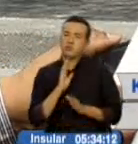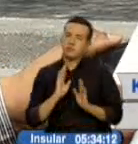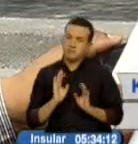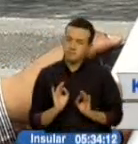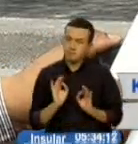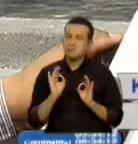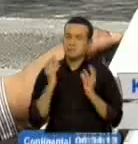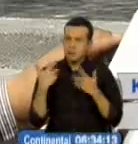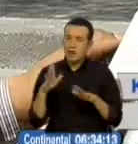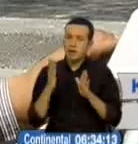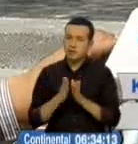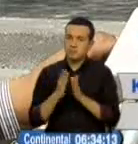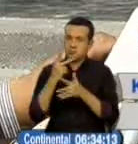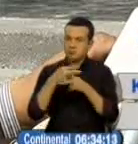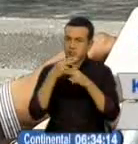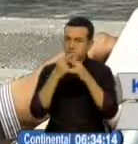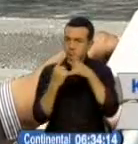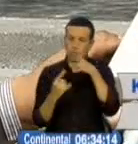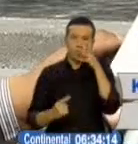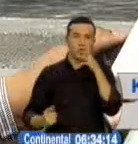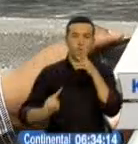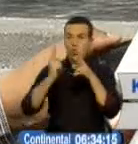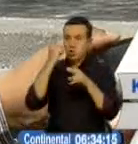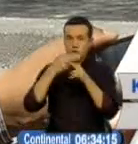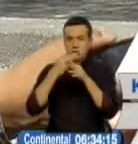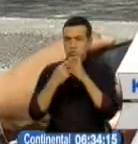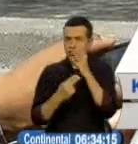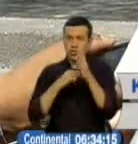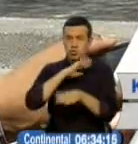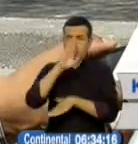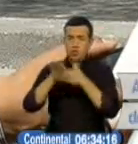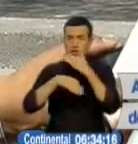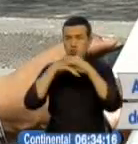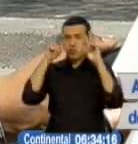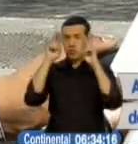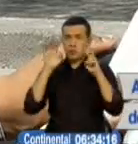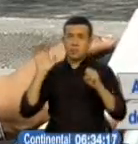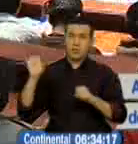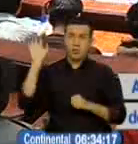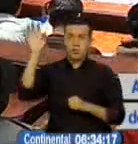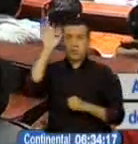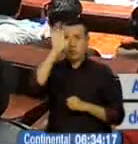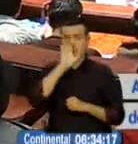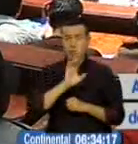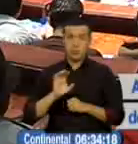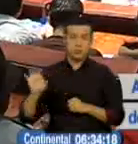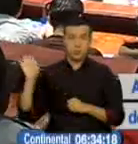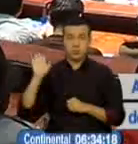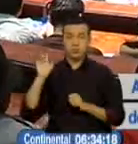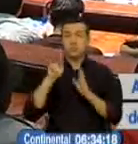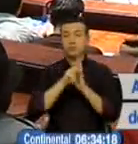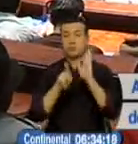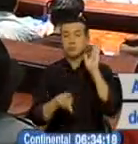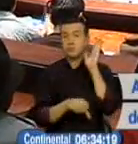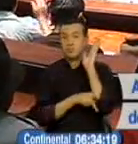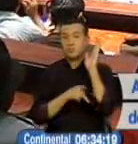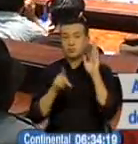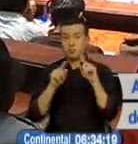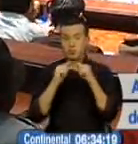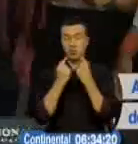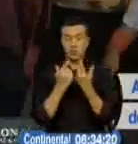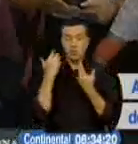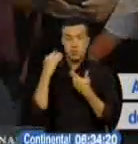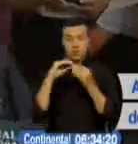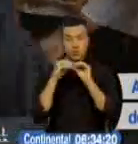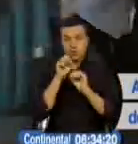eso se ha entregado también una lista unitaria donde están todos los casos de todas las provincias. En el Parlamento, el oficialismo considera